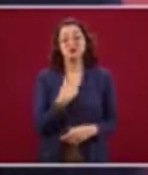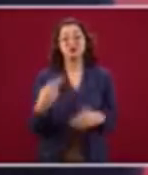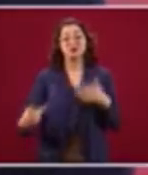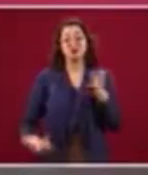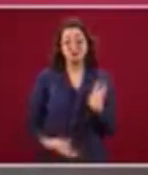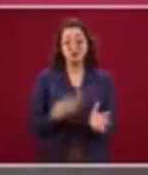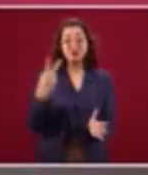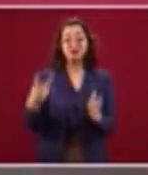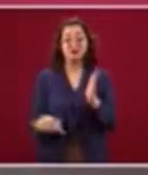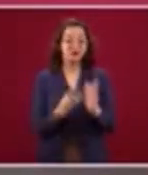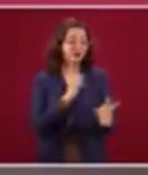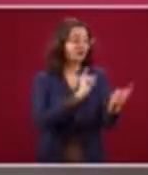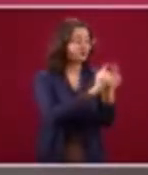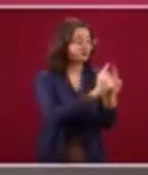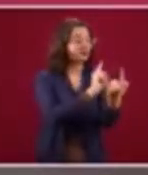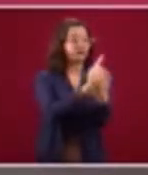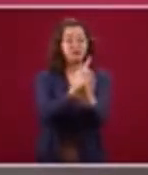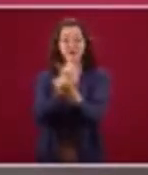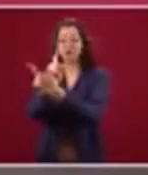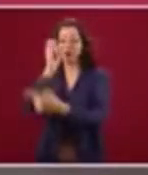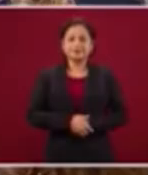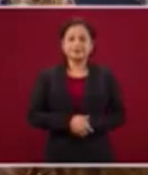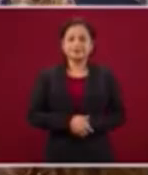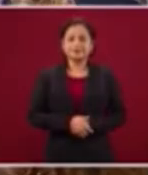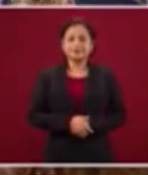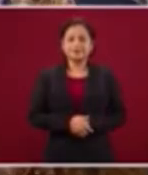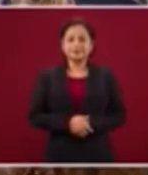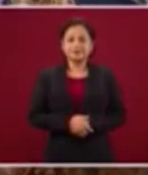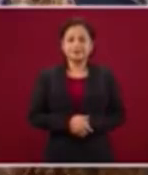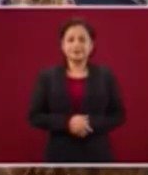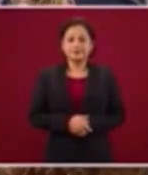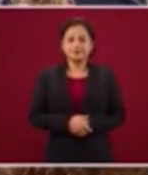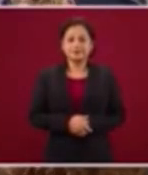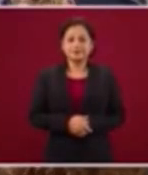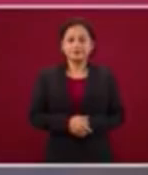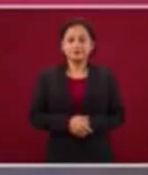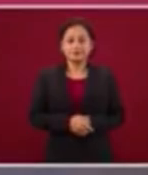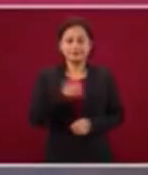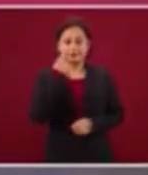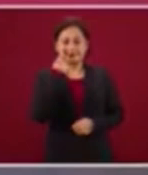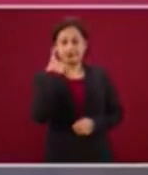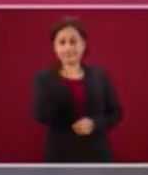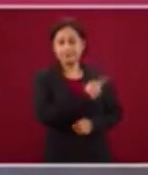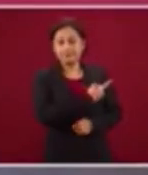recogiendo los puntos de vista de todos. Ahí está.